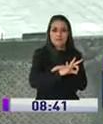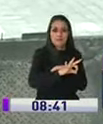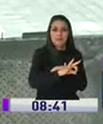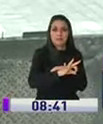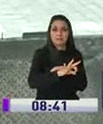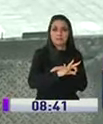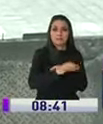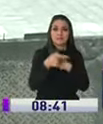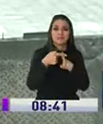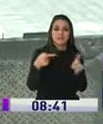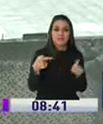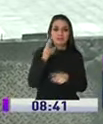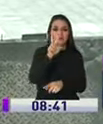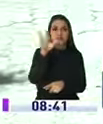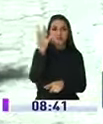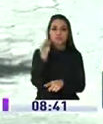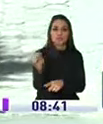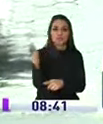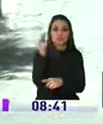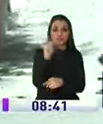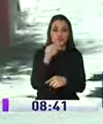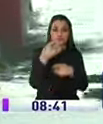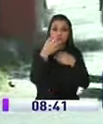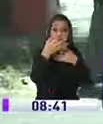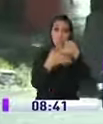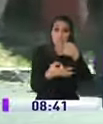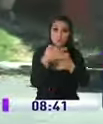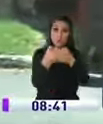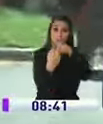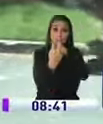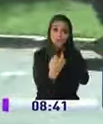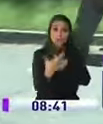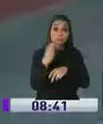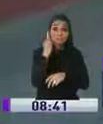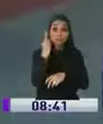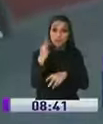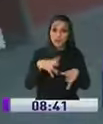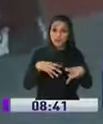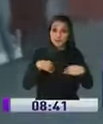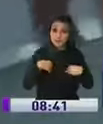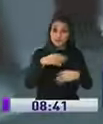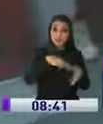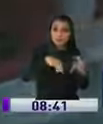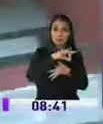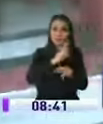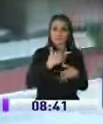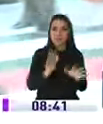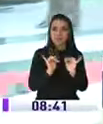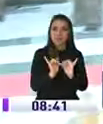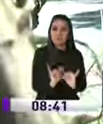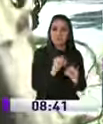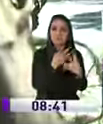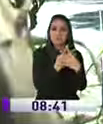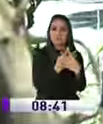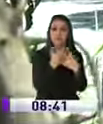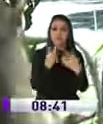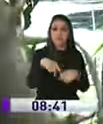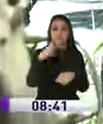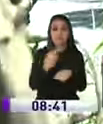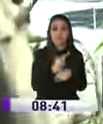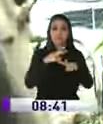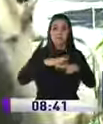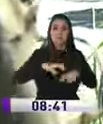el pasado 23 de octubre. Tras la audiencia se conoció que la jueza no aceptó el recurso. Esta es la segunda investigación en contra